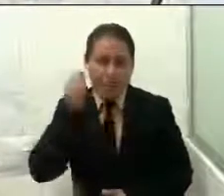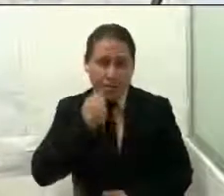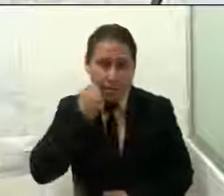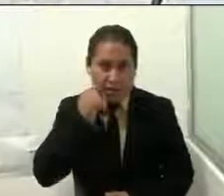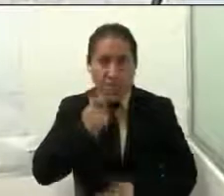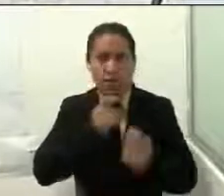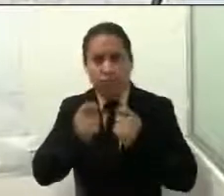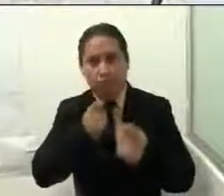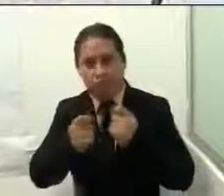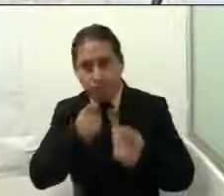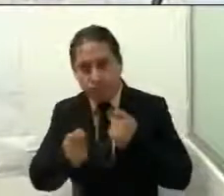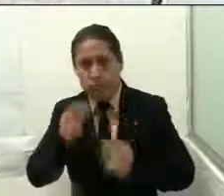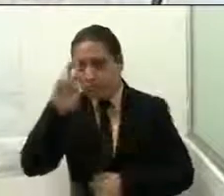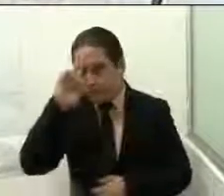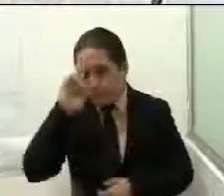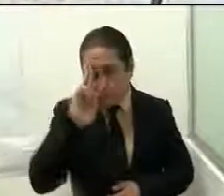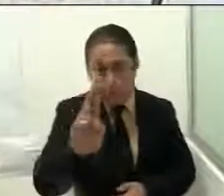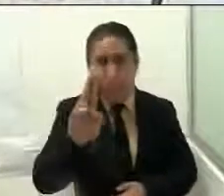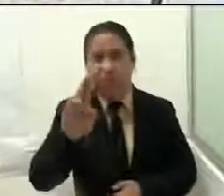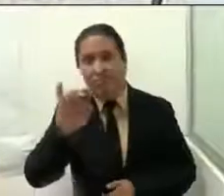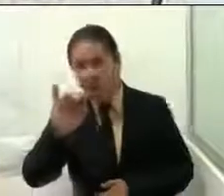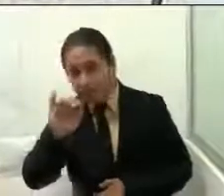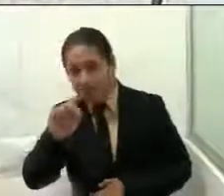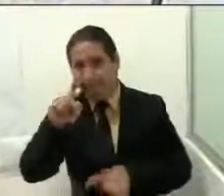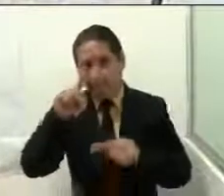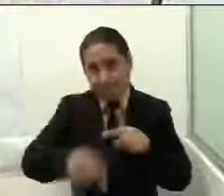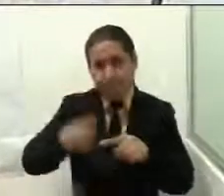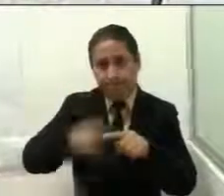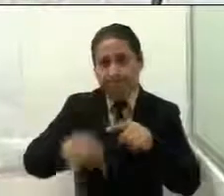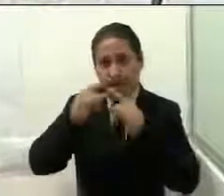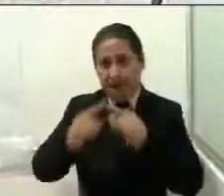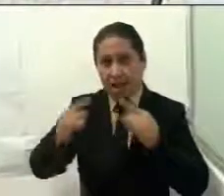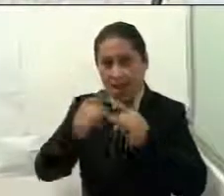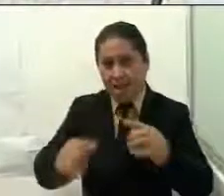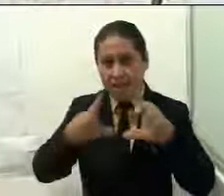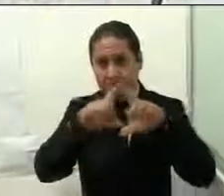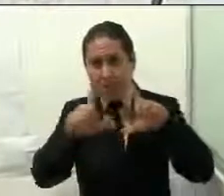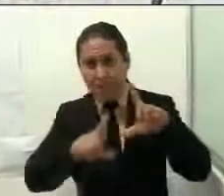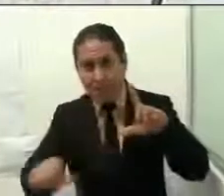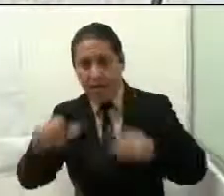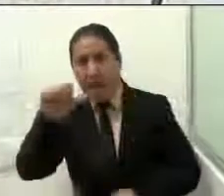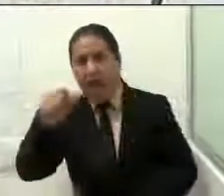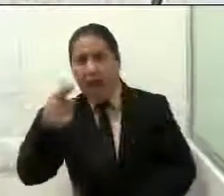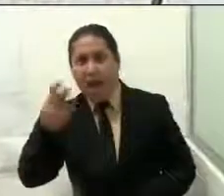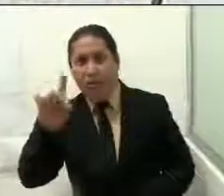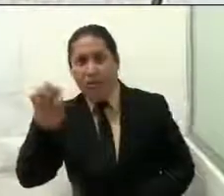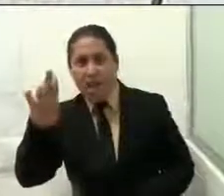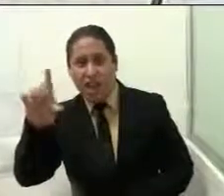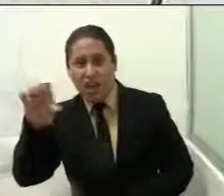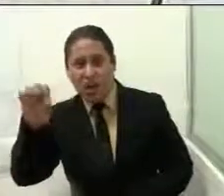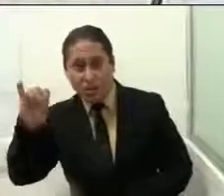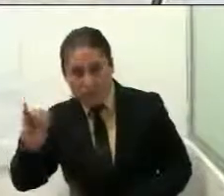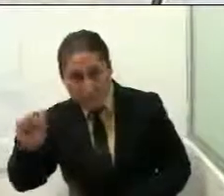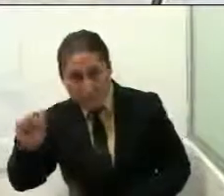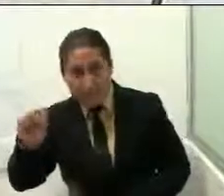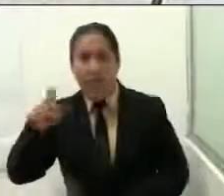el reconocimiento del estatus de erradicación de la campaña nacional contra la brucelosis de los animales en